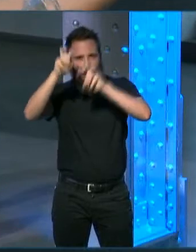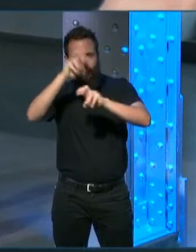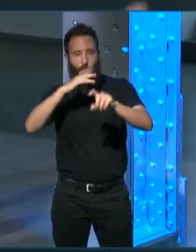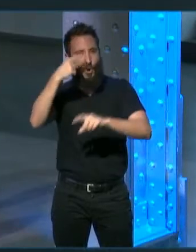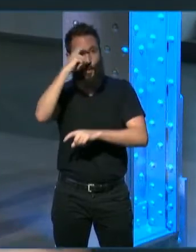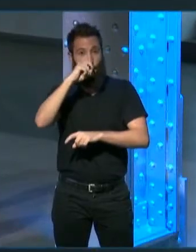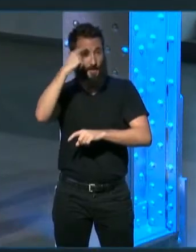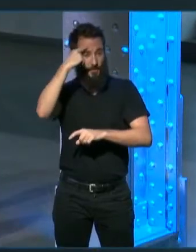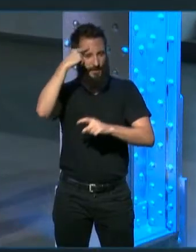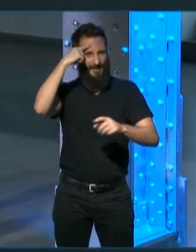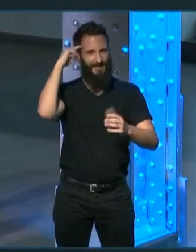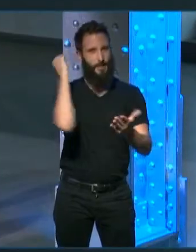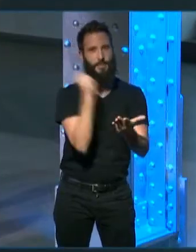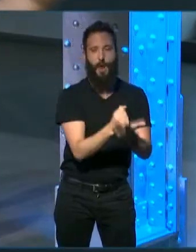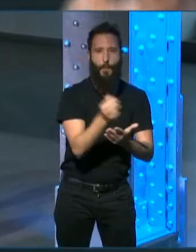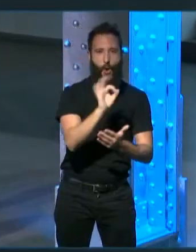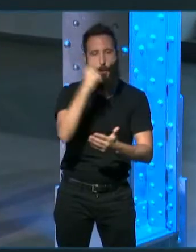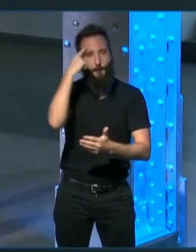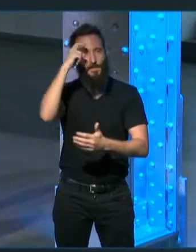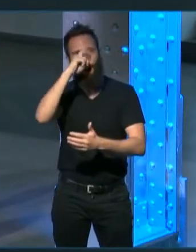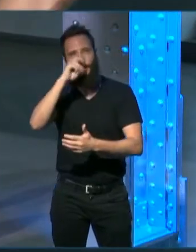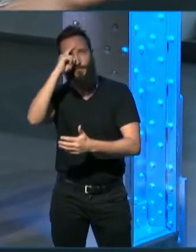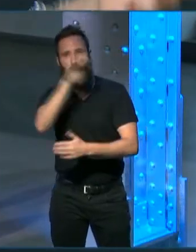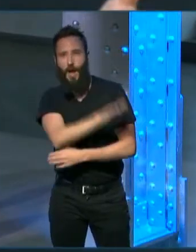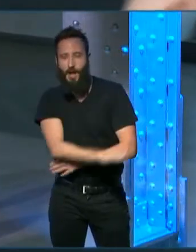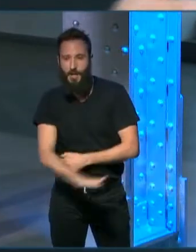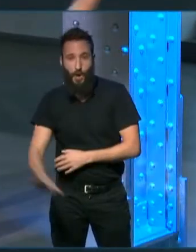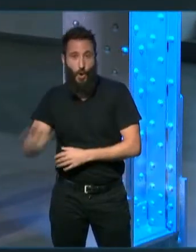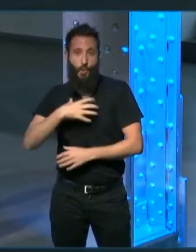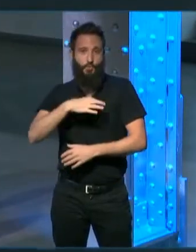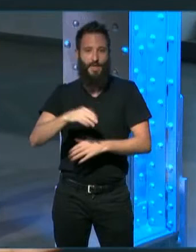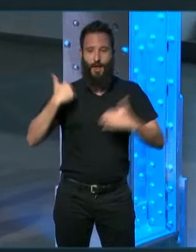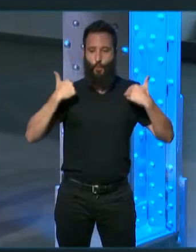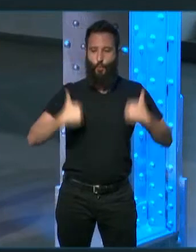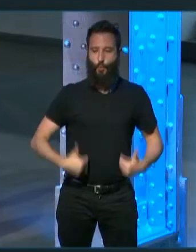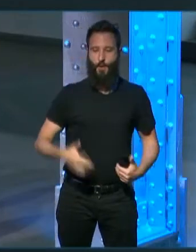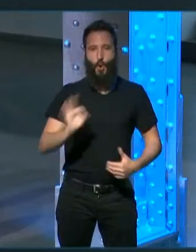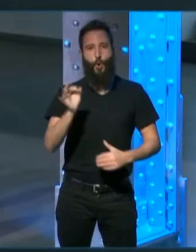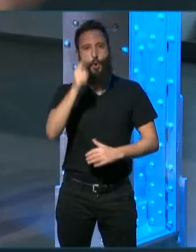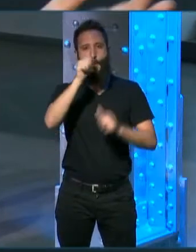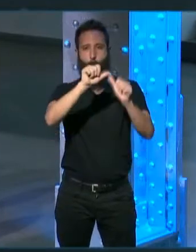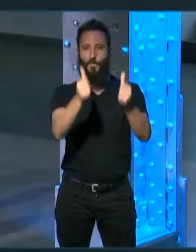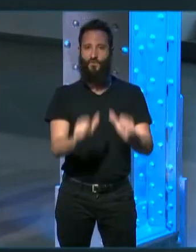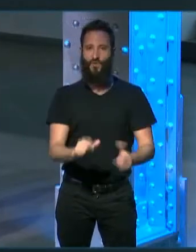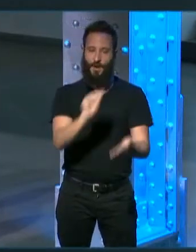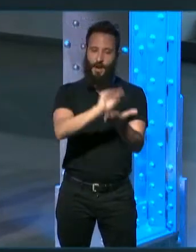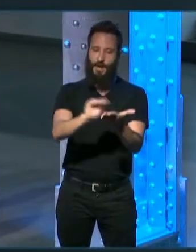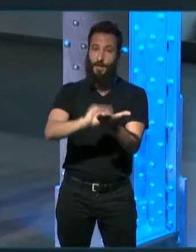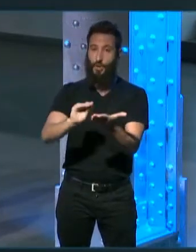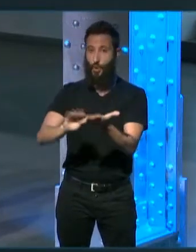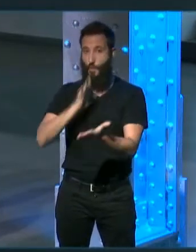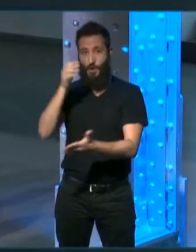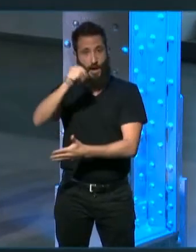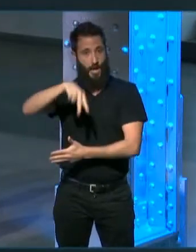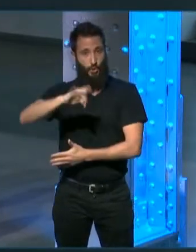una memoria de la infancia, podía ser el cuerpo, la posición del escritor también, ¿no? Que ahí yo creo que Antonio, en